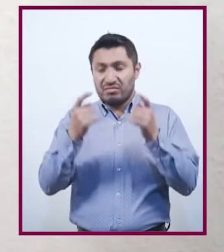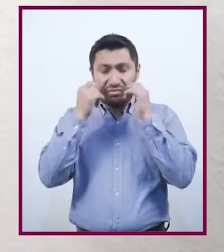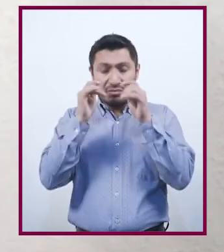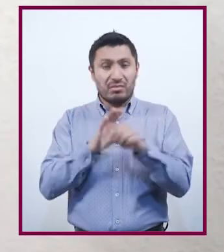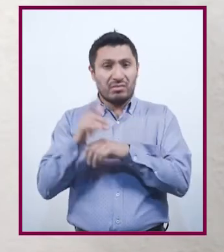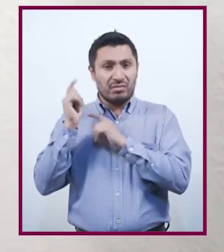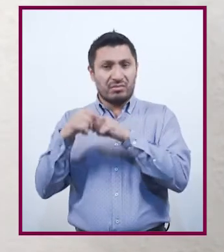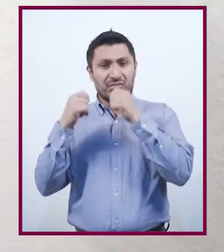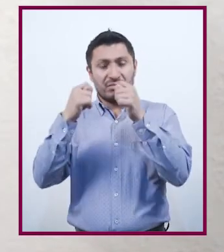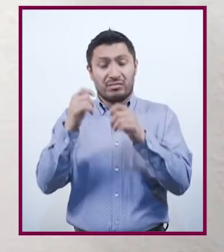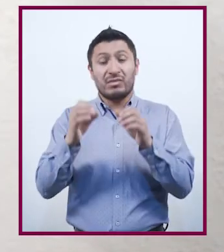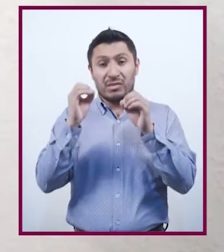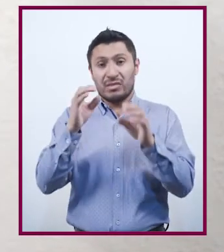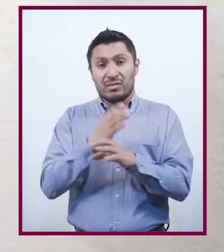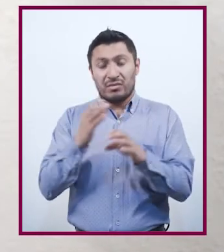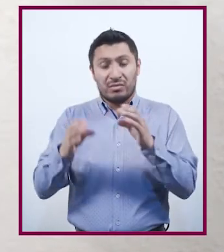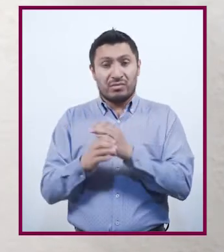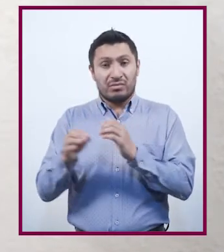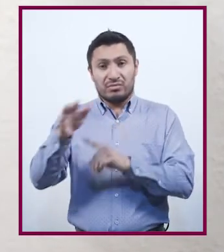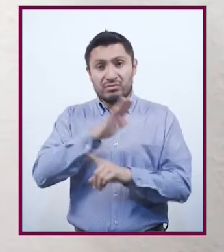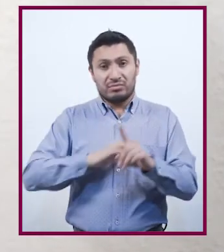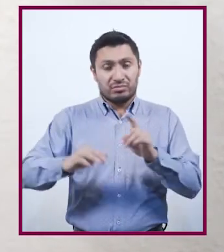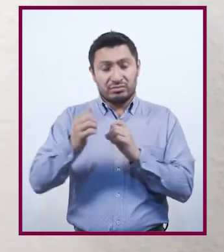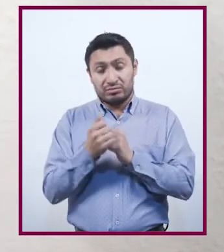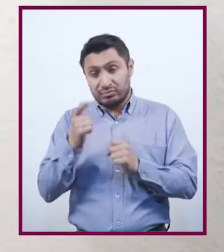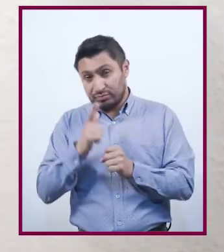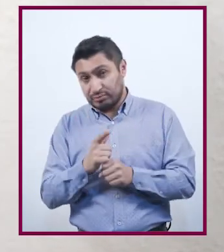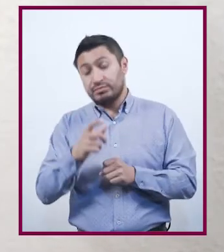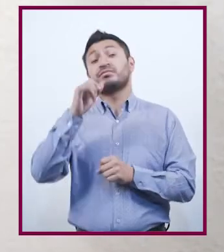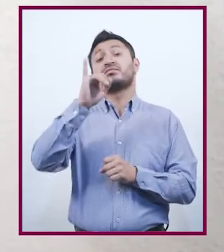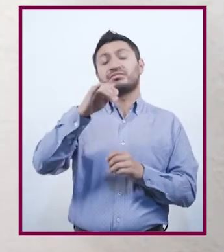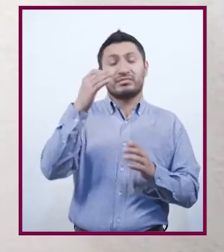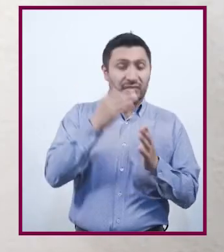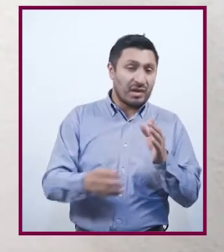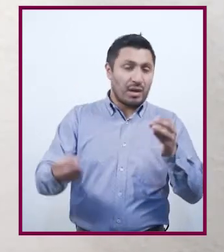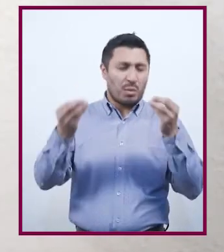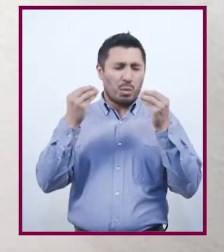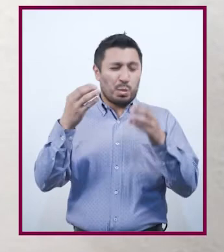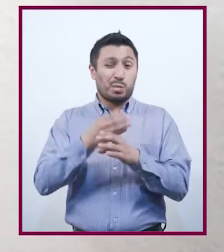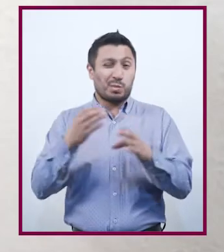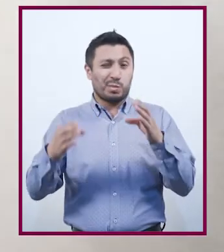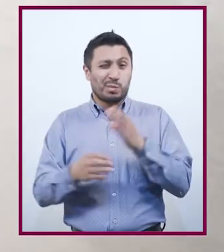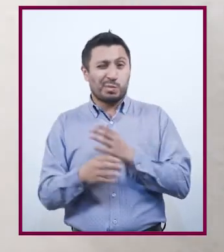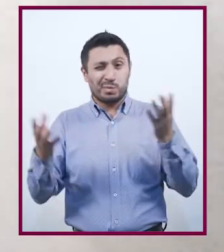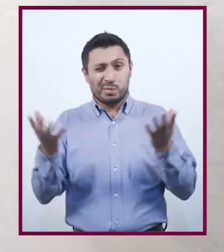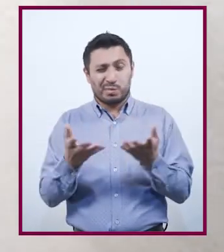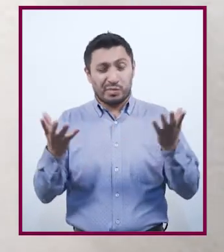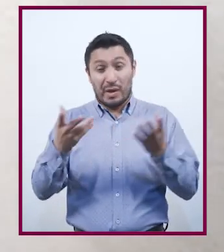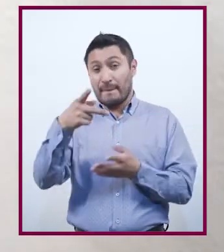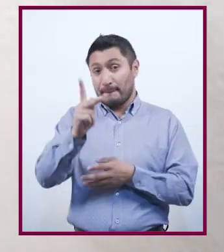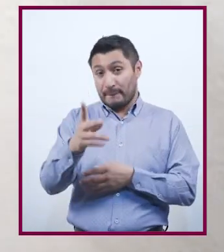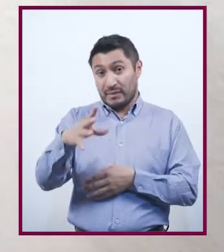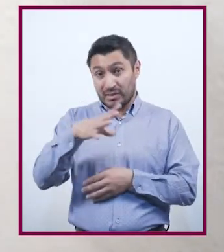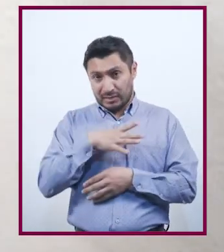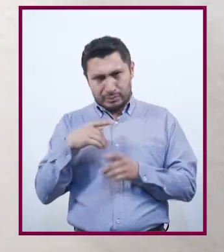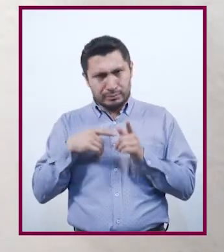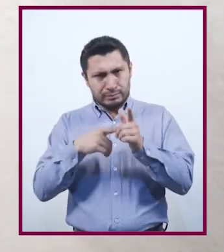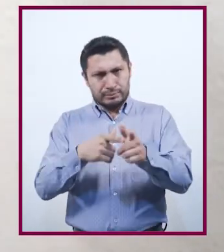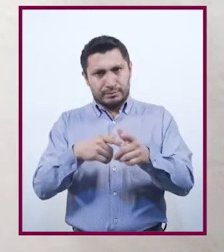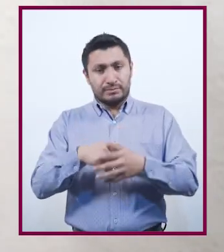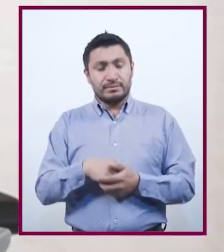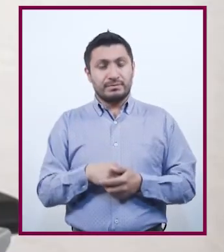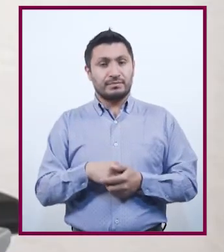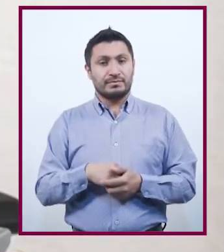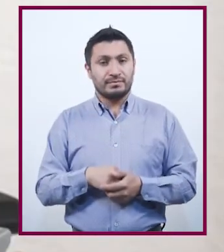sin importar las tradiciones o las condiciones sociales. Desde luego, faltan muchísimas cosas por hacer, pero tenemos que